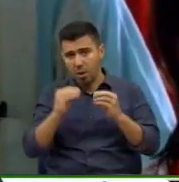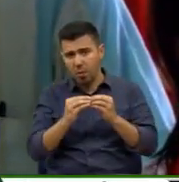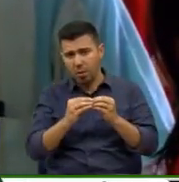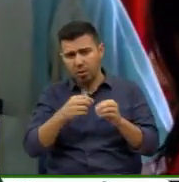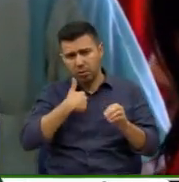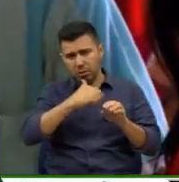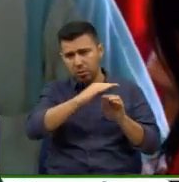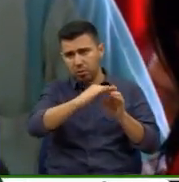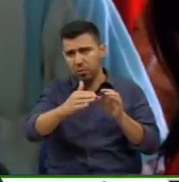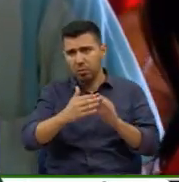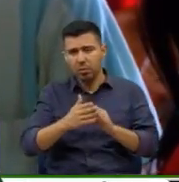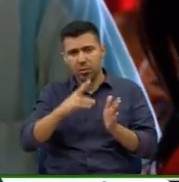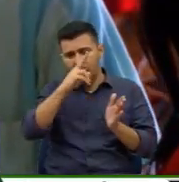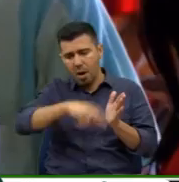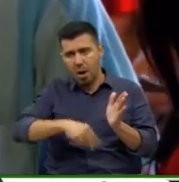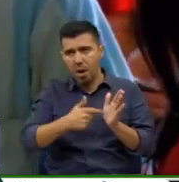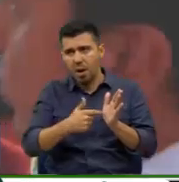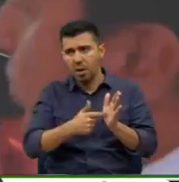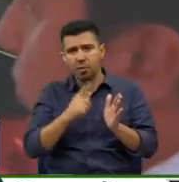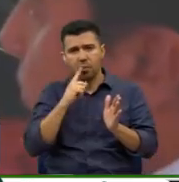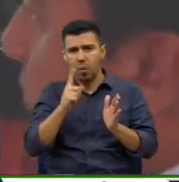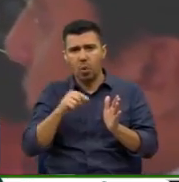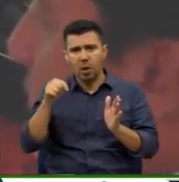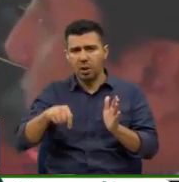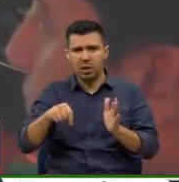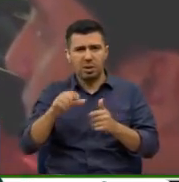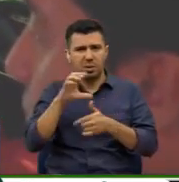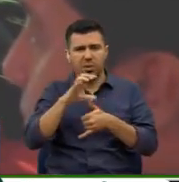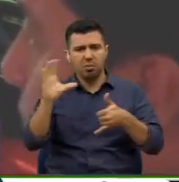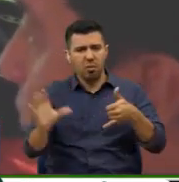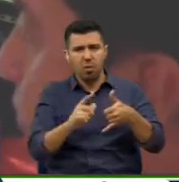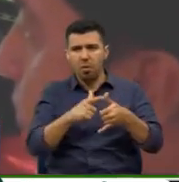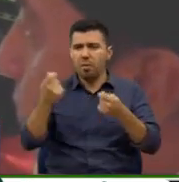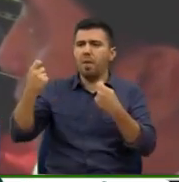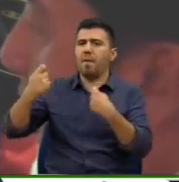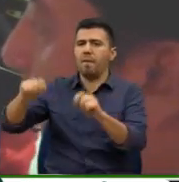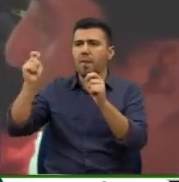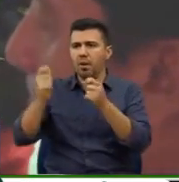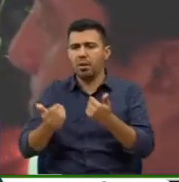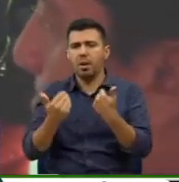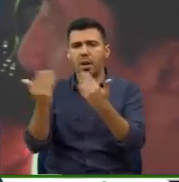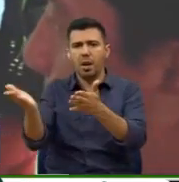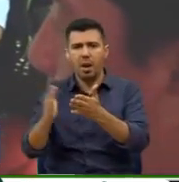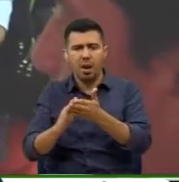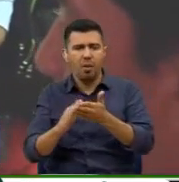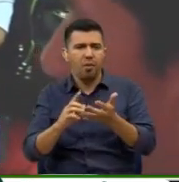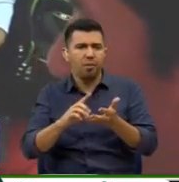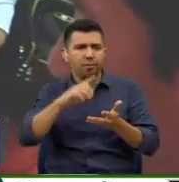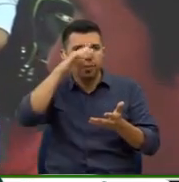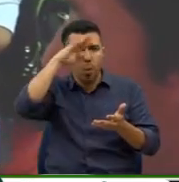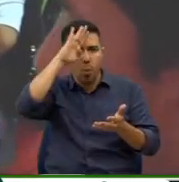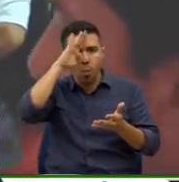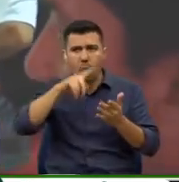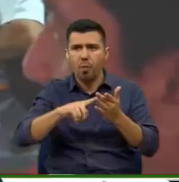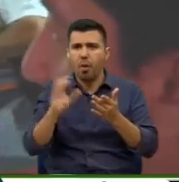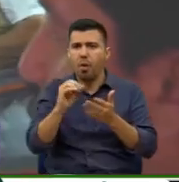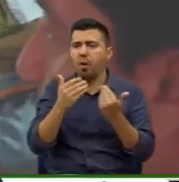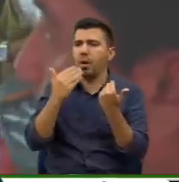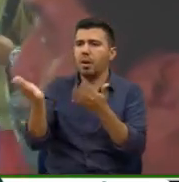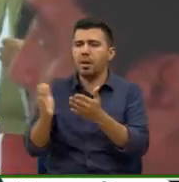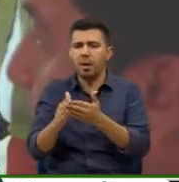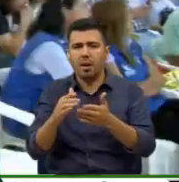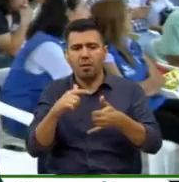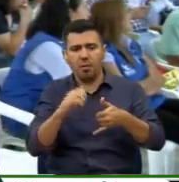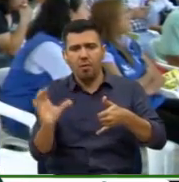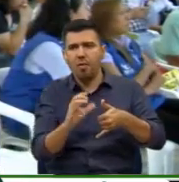en ningún momento se está vendiendo el país a Cuba o se está vendiendo el país a Venezuela.